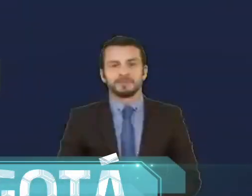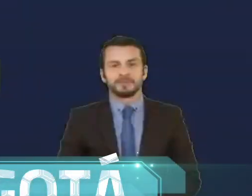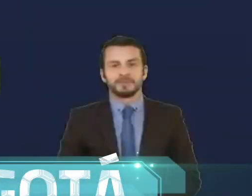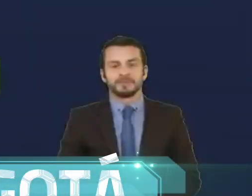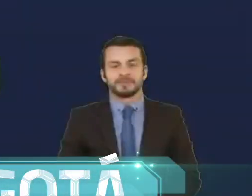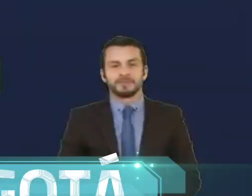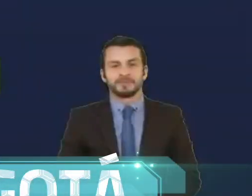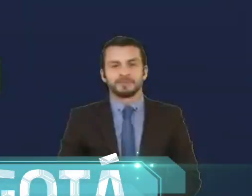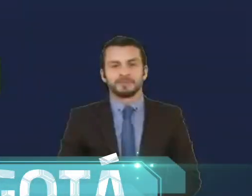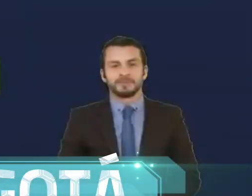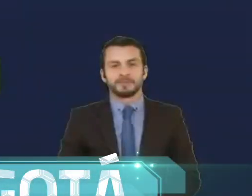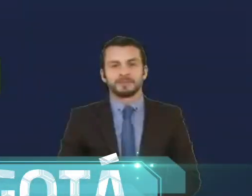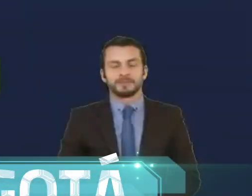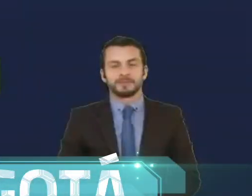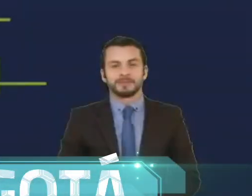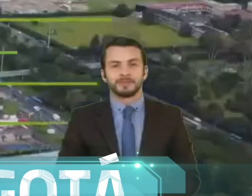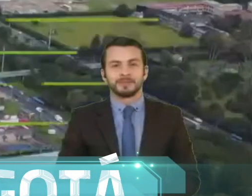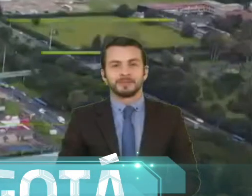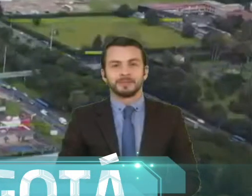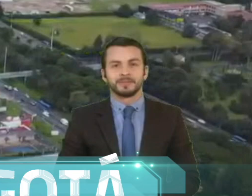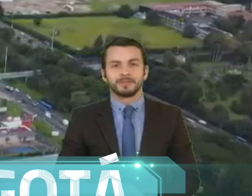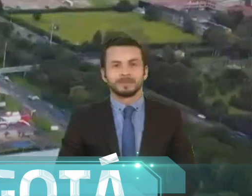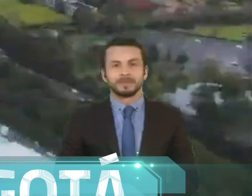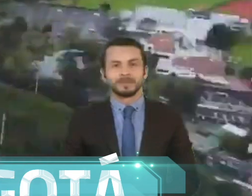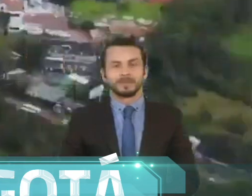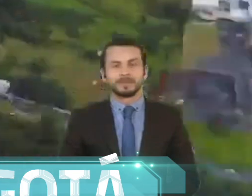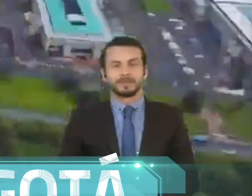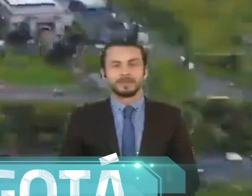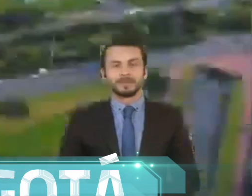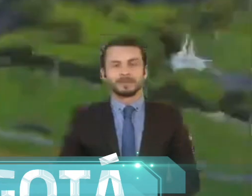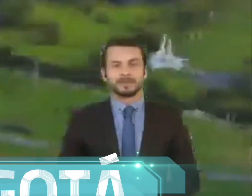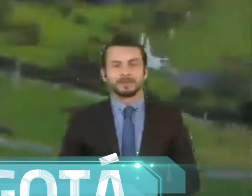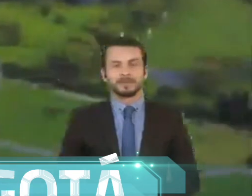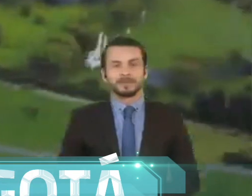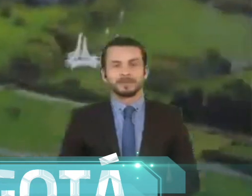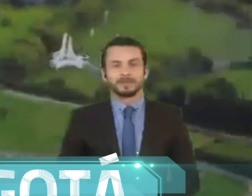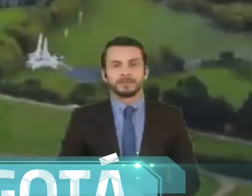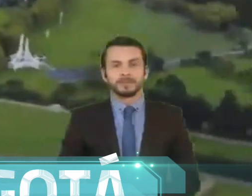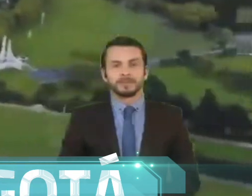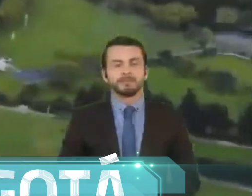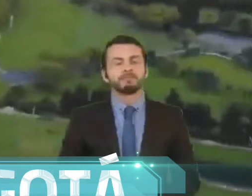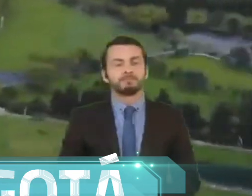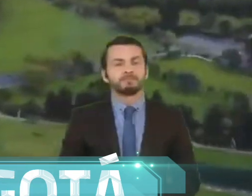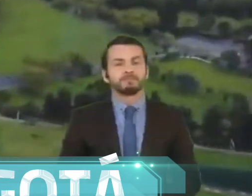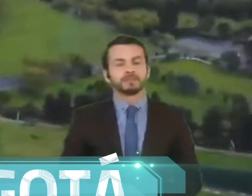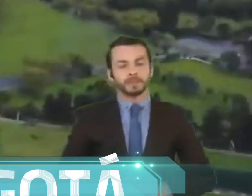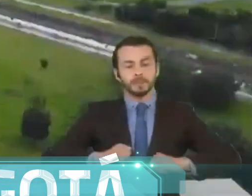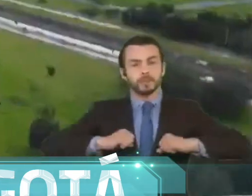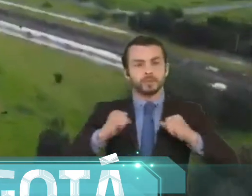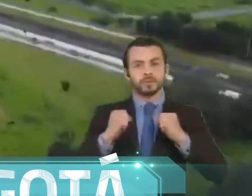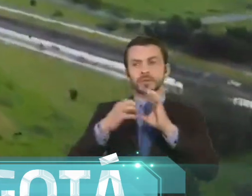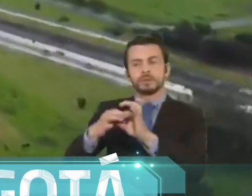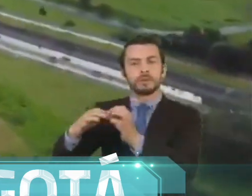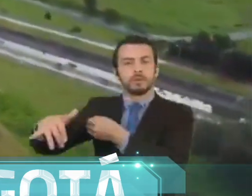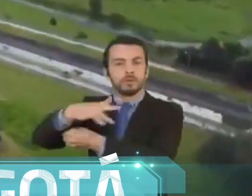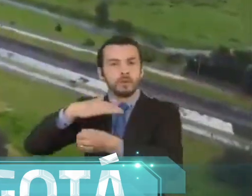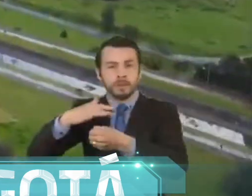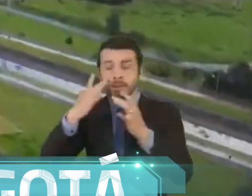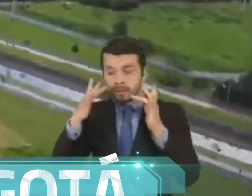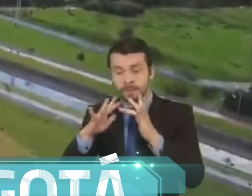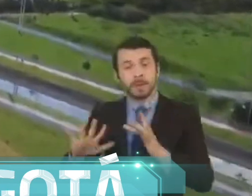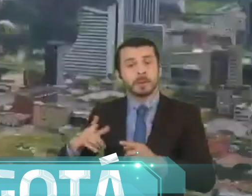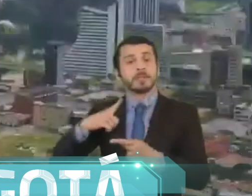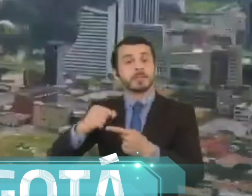El presidente de la República, Iván Duque, la alcaldesa de Bogotá, Claudia López, y el gobernador de Cundinamarca, Nicolás García, presentaron la Red de